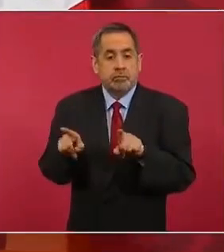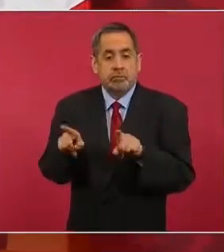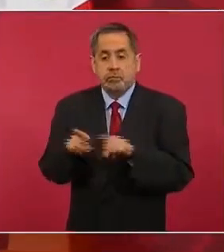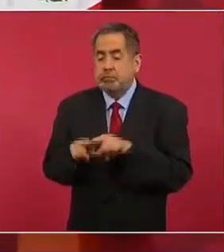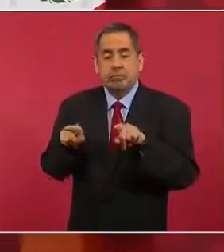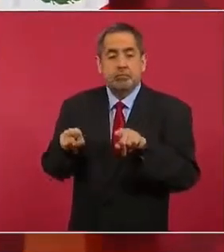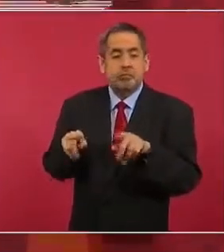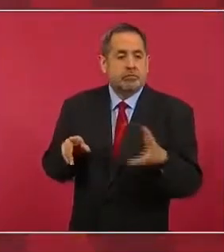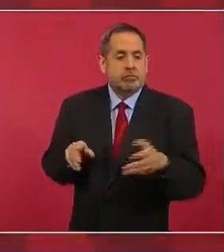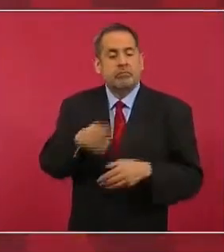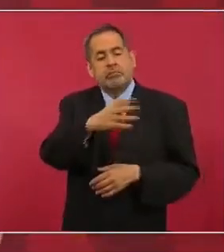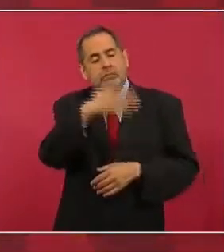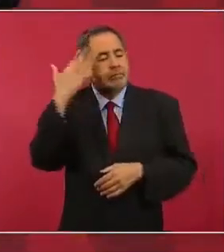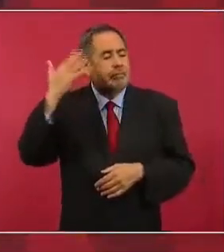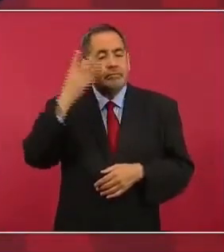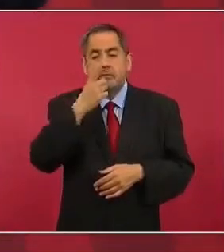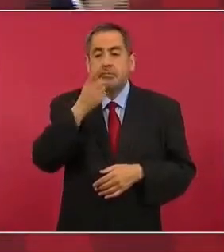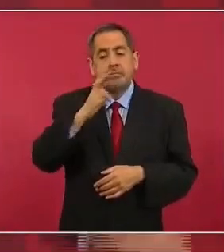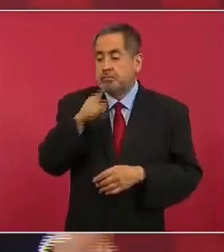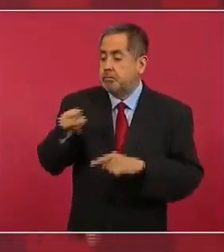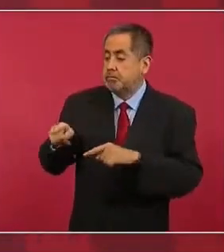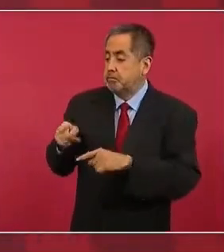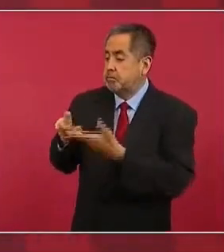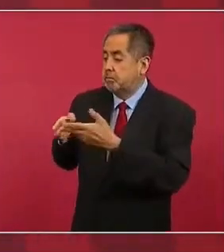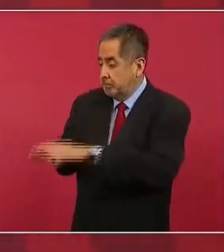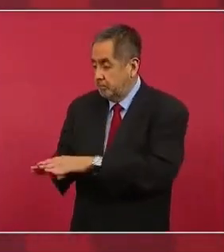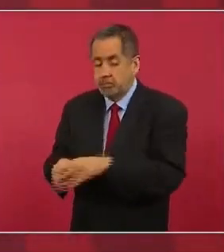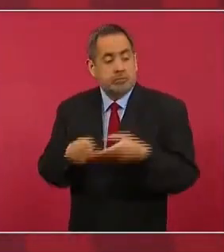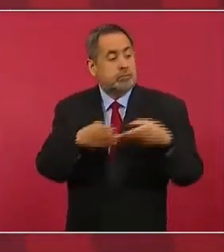el aeropuerto actual y el de Santa Lucía.